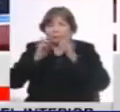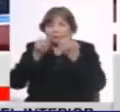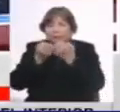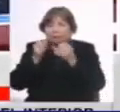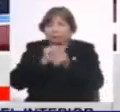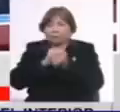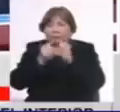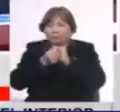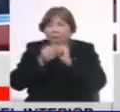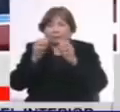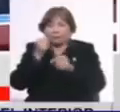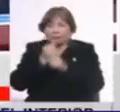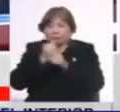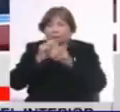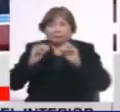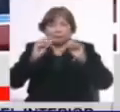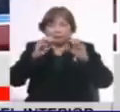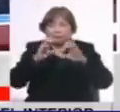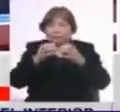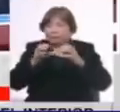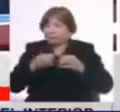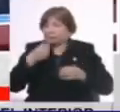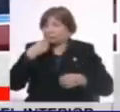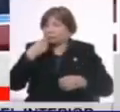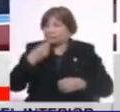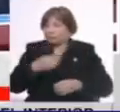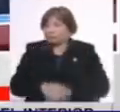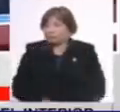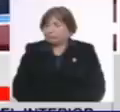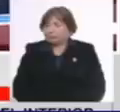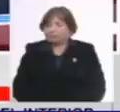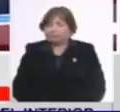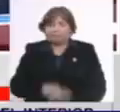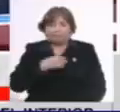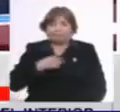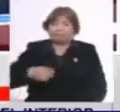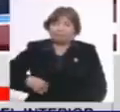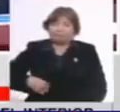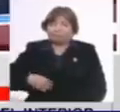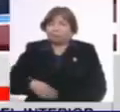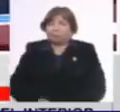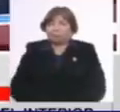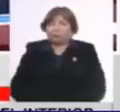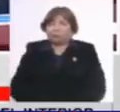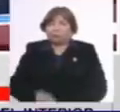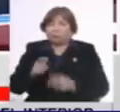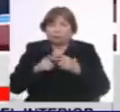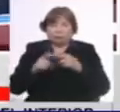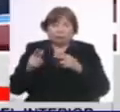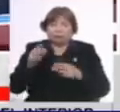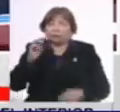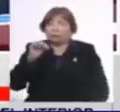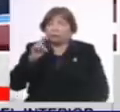de trabajo que había sido convocado, porque vea usted, el ministro saliente,